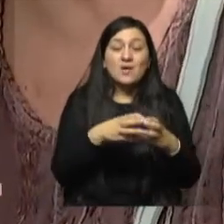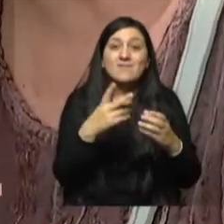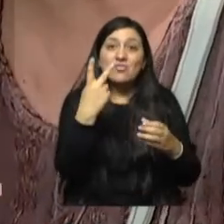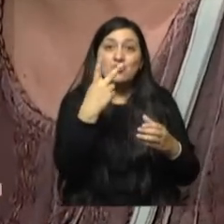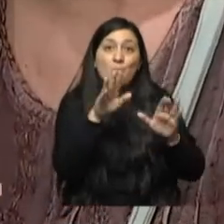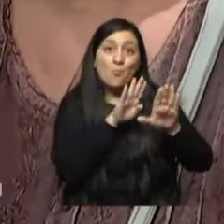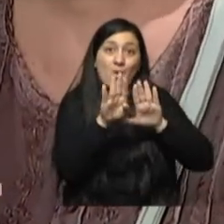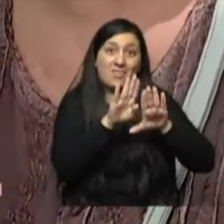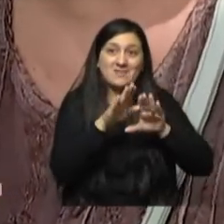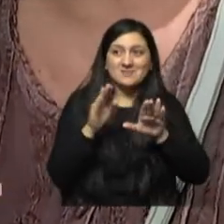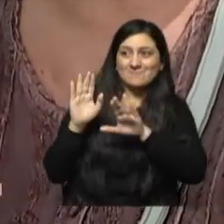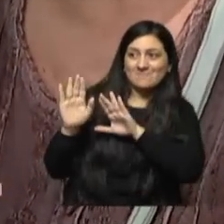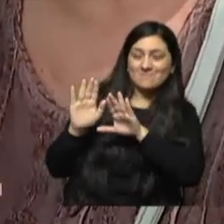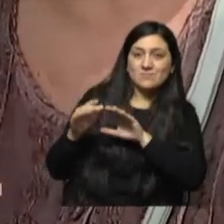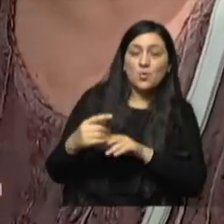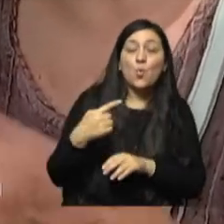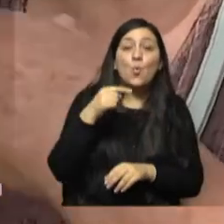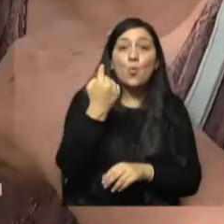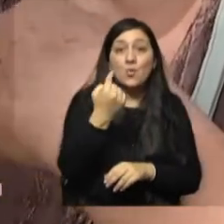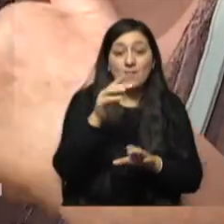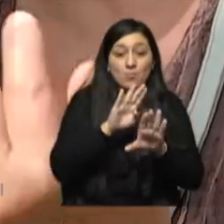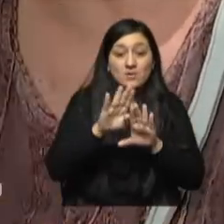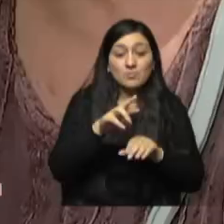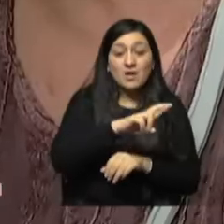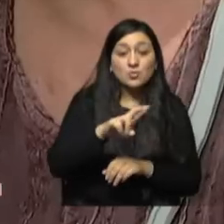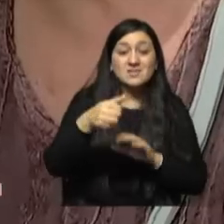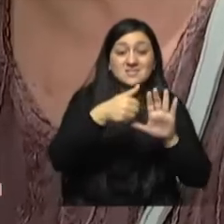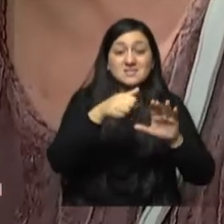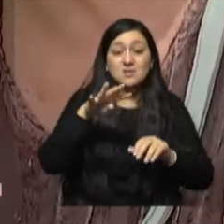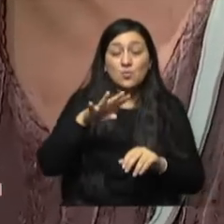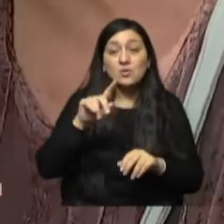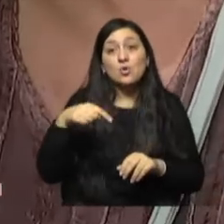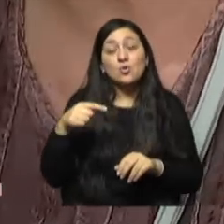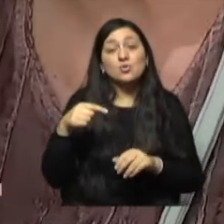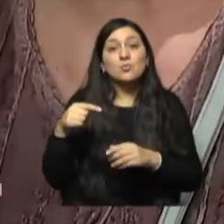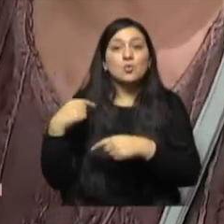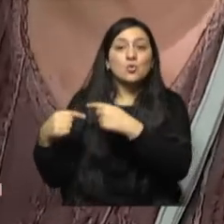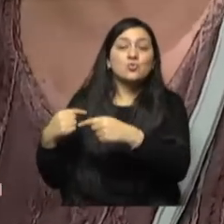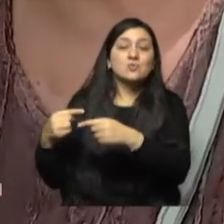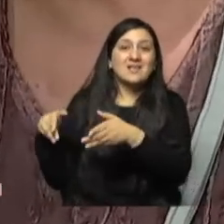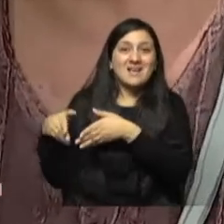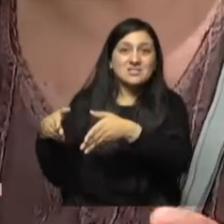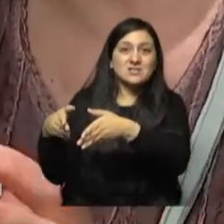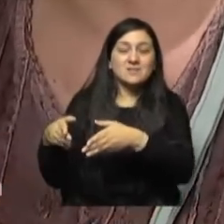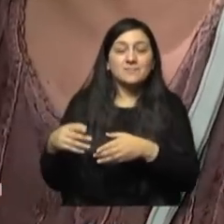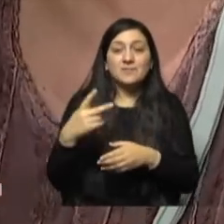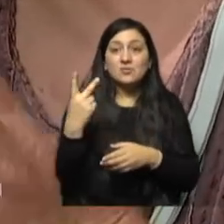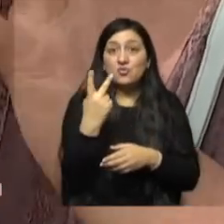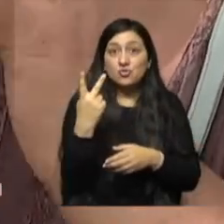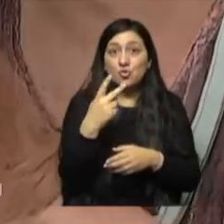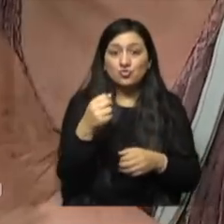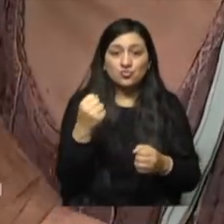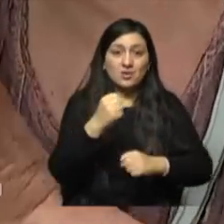entradas, uno por la ruta 64 y otro es lo que se llama a continuación Fuster, y entonces dos camionetas.